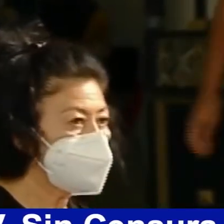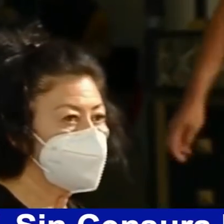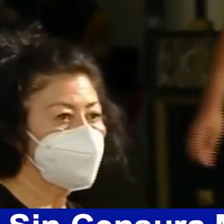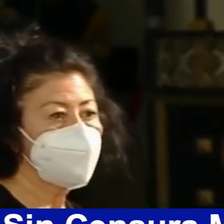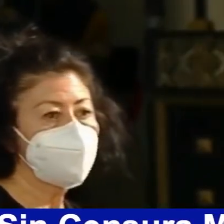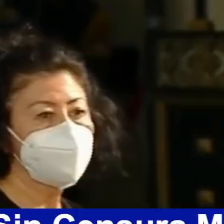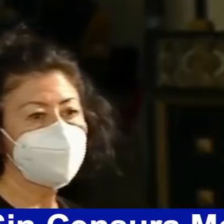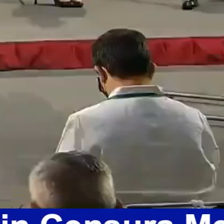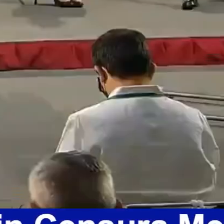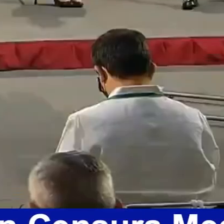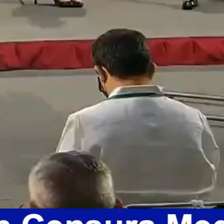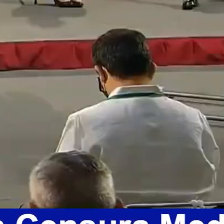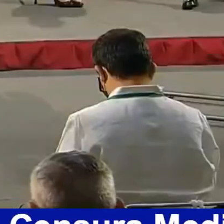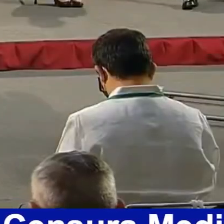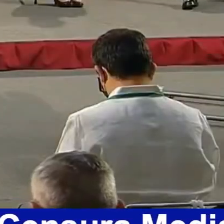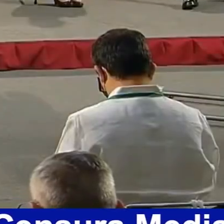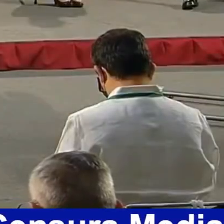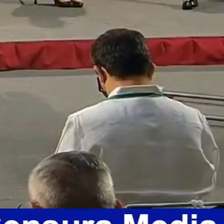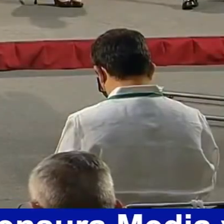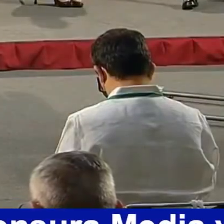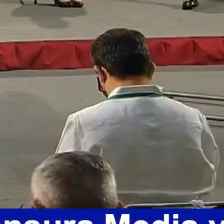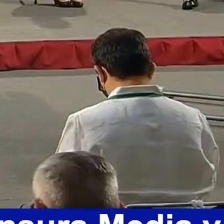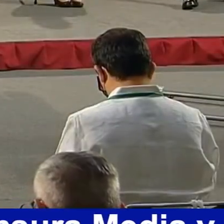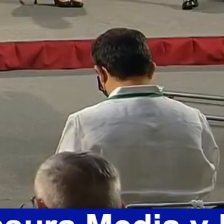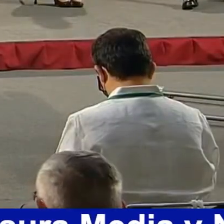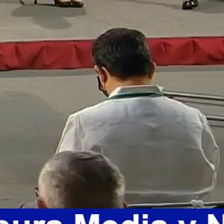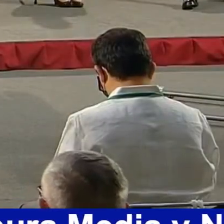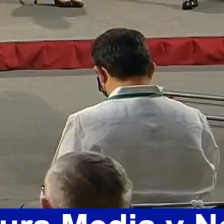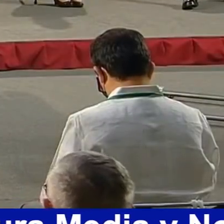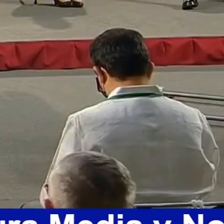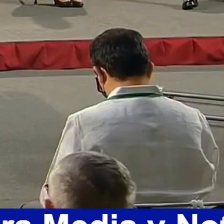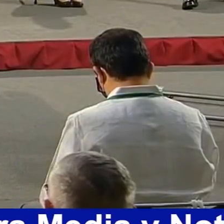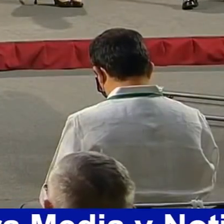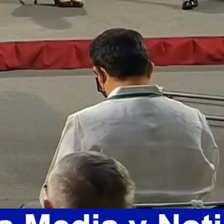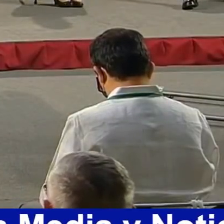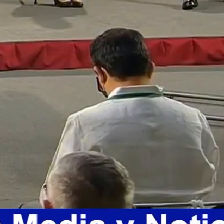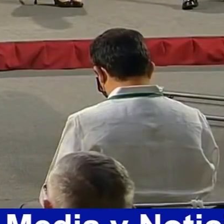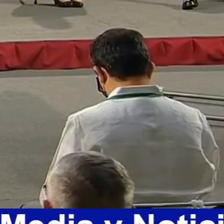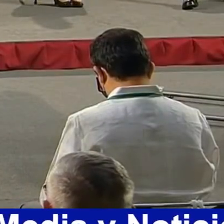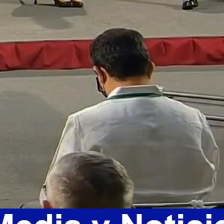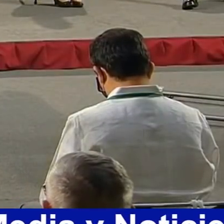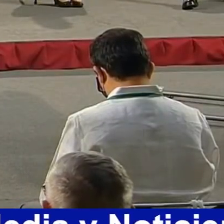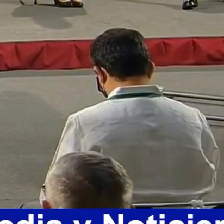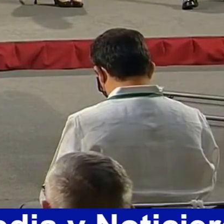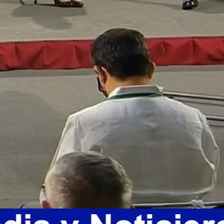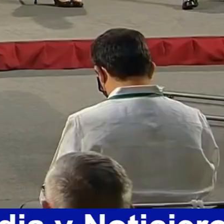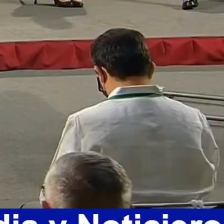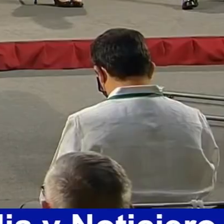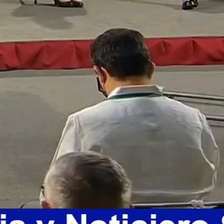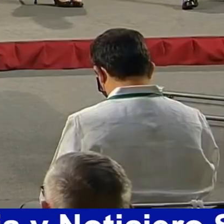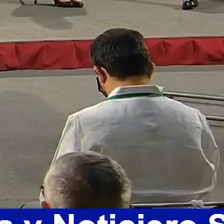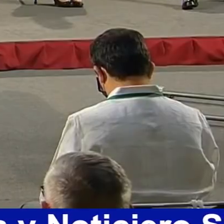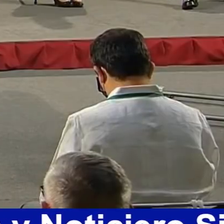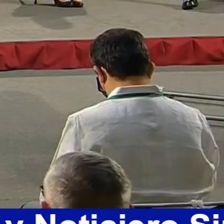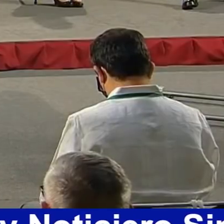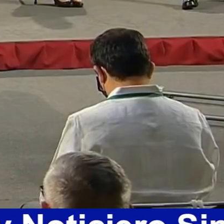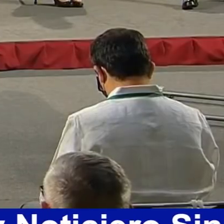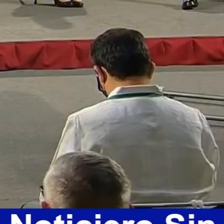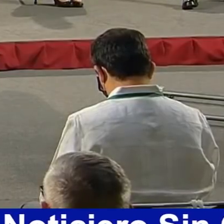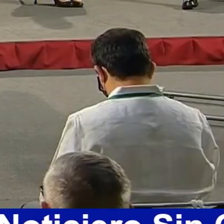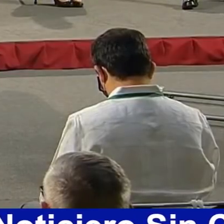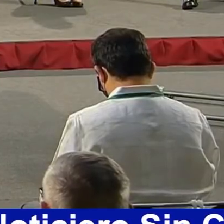se mandaban internacionalmente. Nos dábamos el lujo de exportar a 15 países,